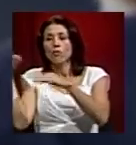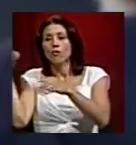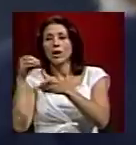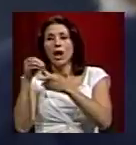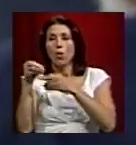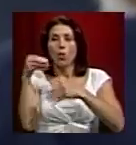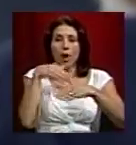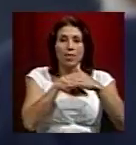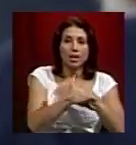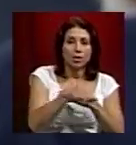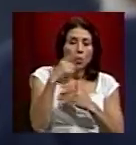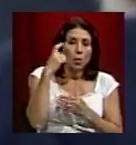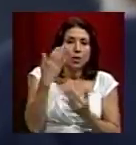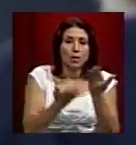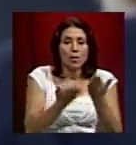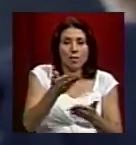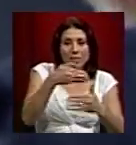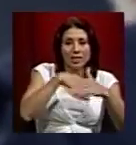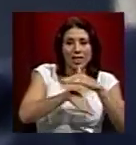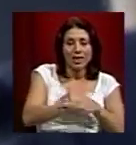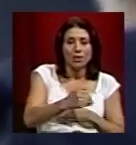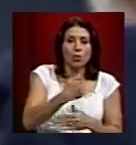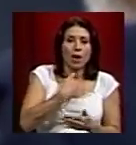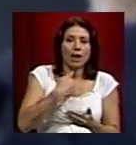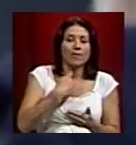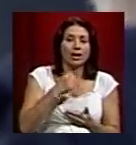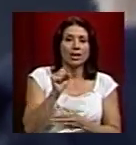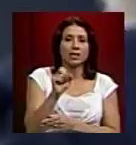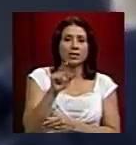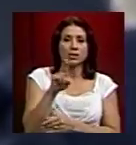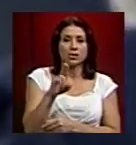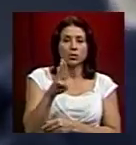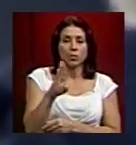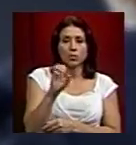porque probablemente adentro, al haber un subsidio tan grande